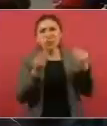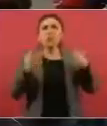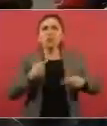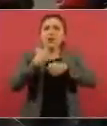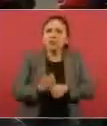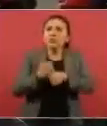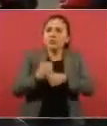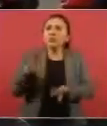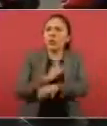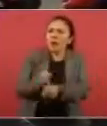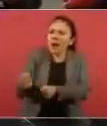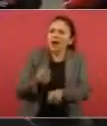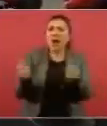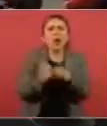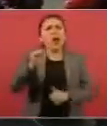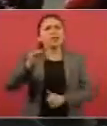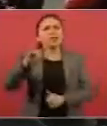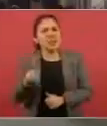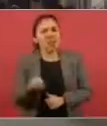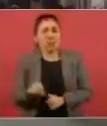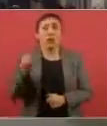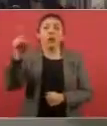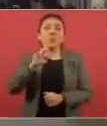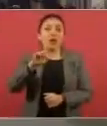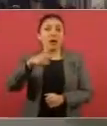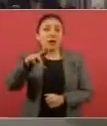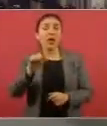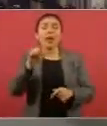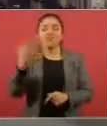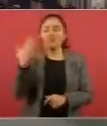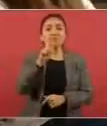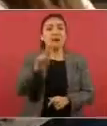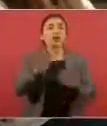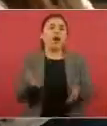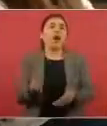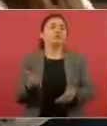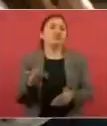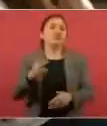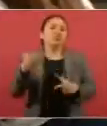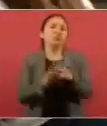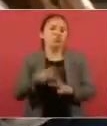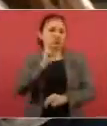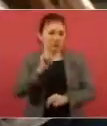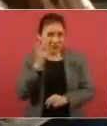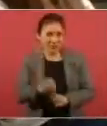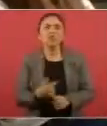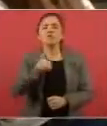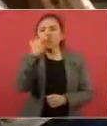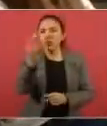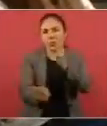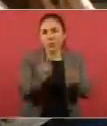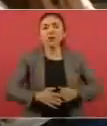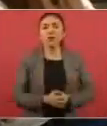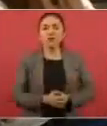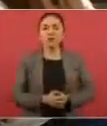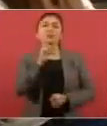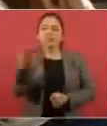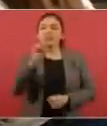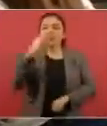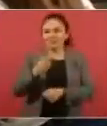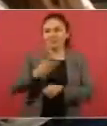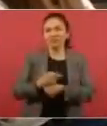víctimas de este tipo de ataques con ácido, pero bueno, Luz Raquel Padilla se convirtió el martes en un caso de feminicidio. Yo le quiero preguntar, presidente, y también al subsecretario,